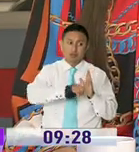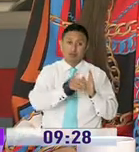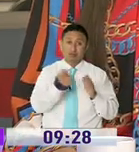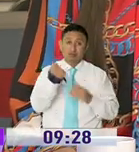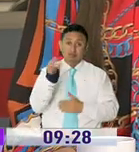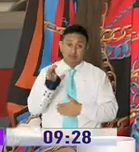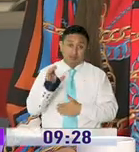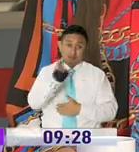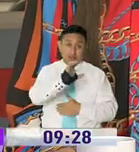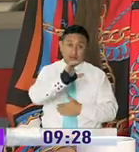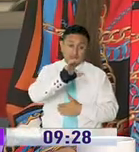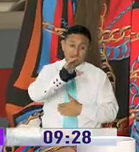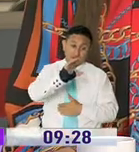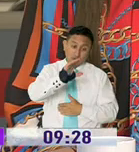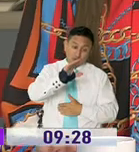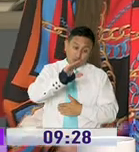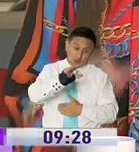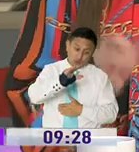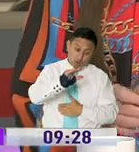aportes se han mermado